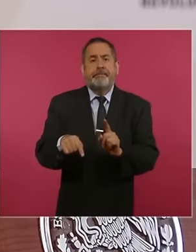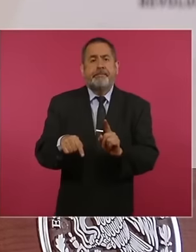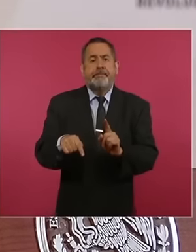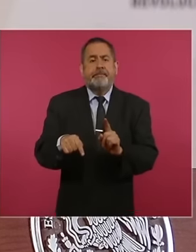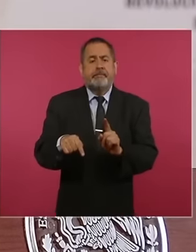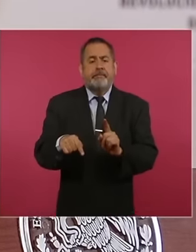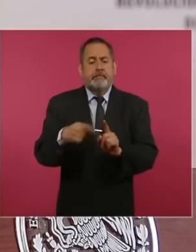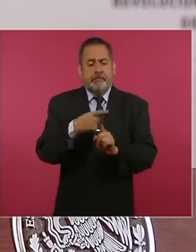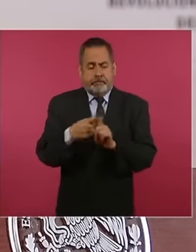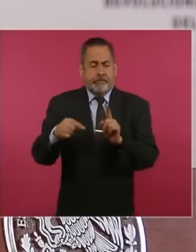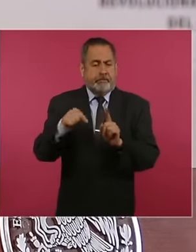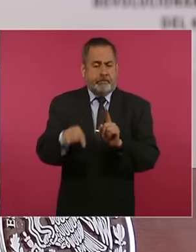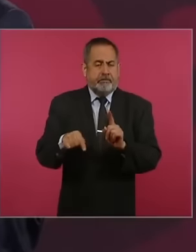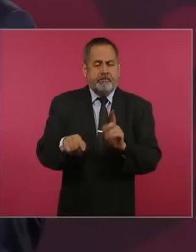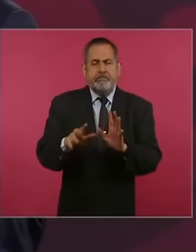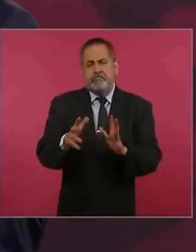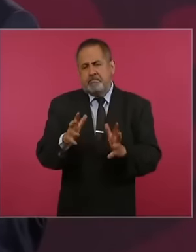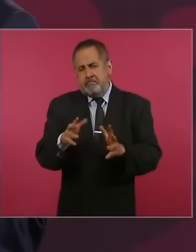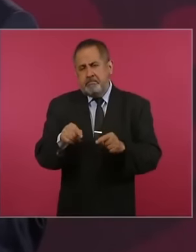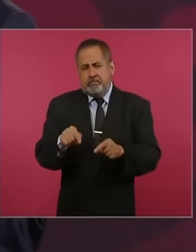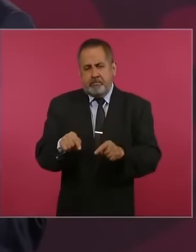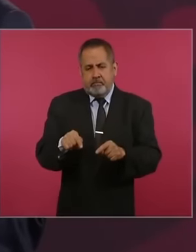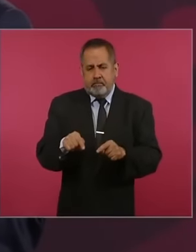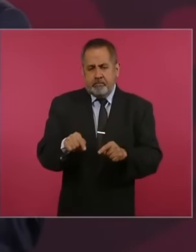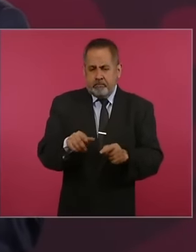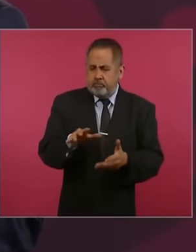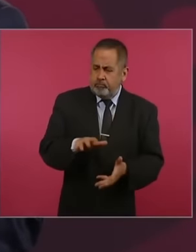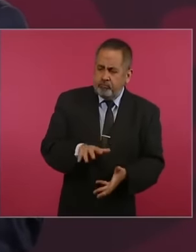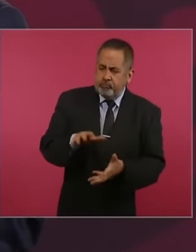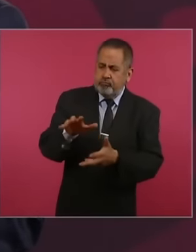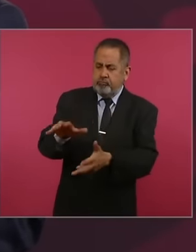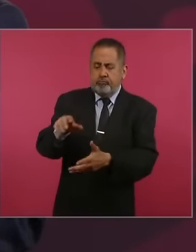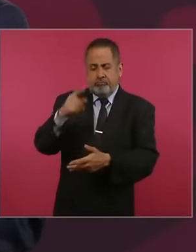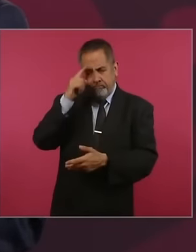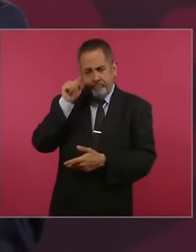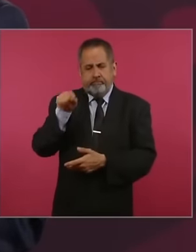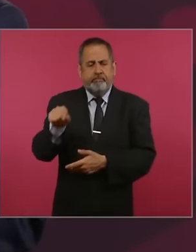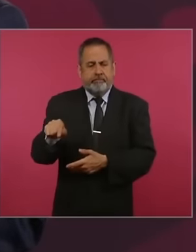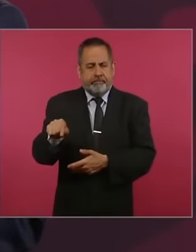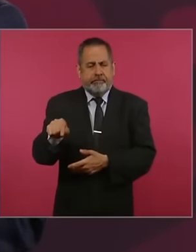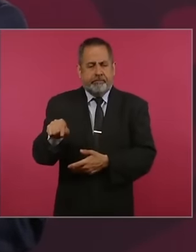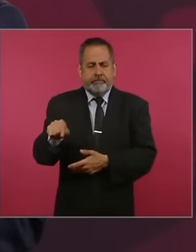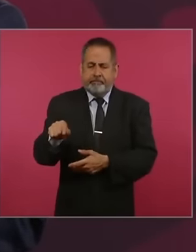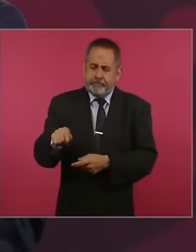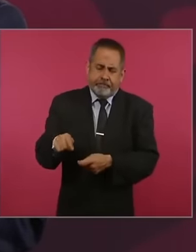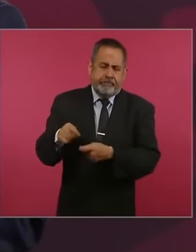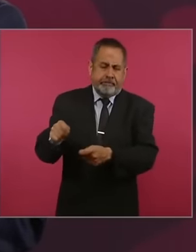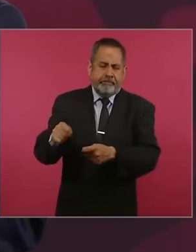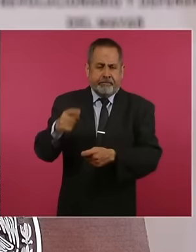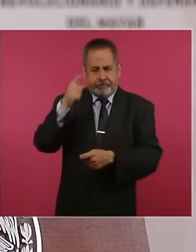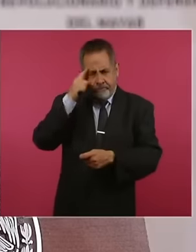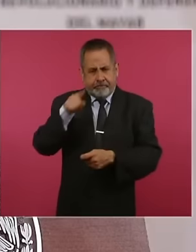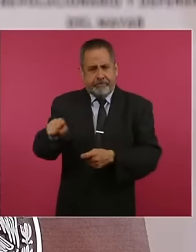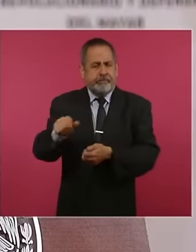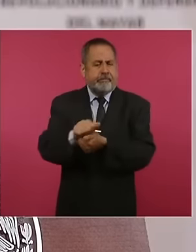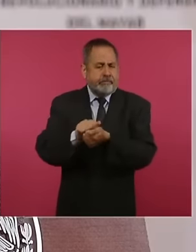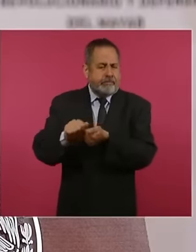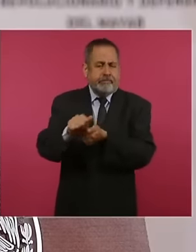está dedicando, de esa producción de crudo la está dedicando a las